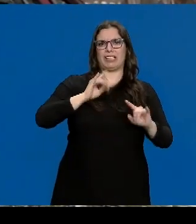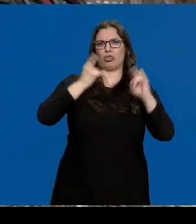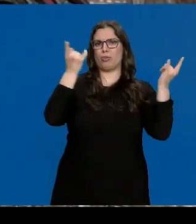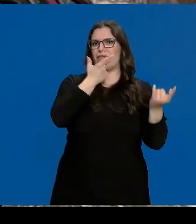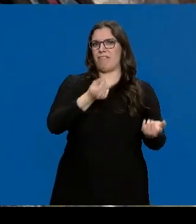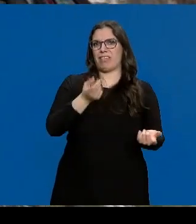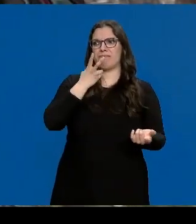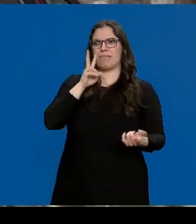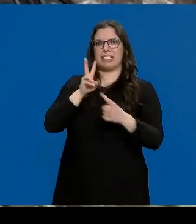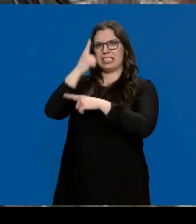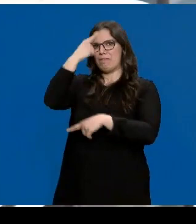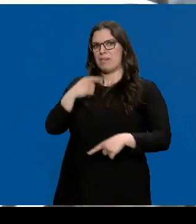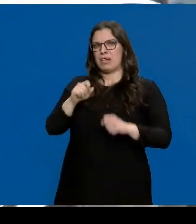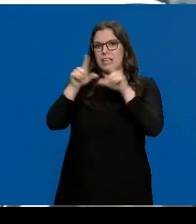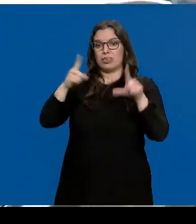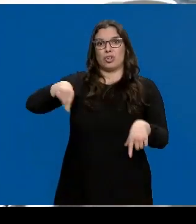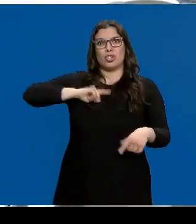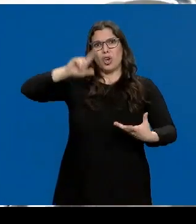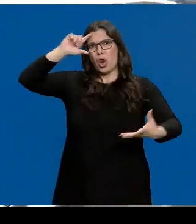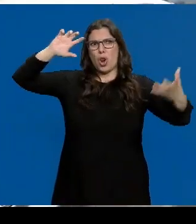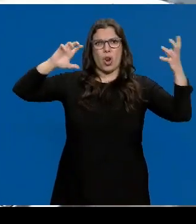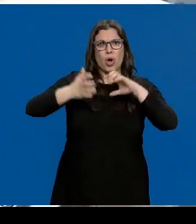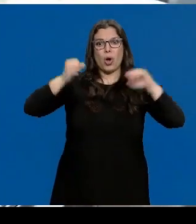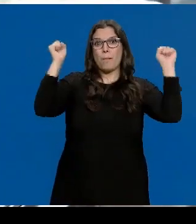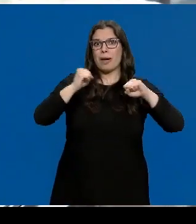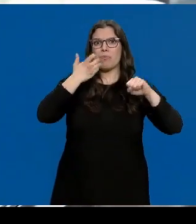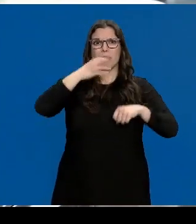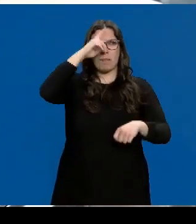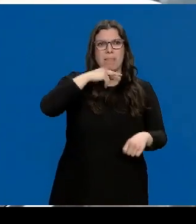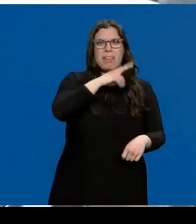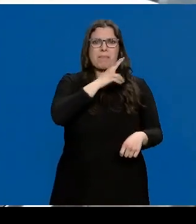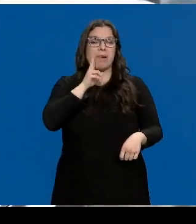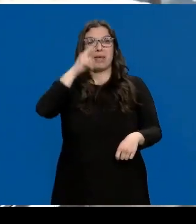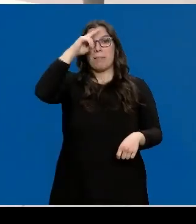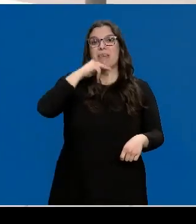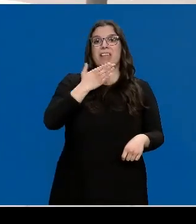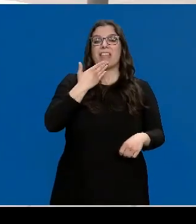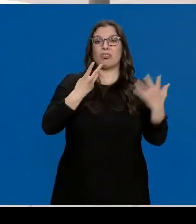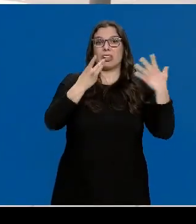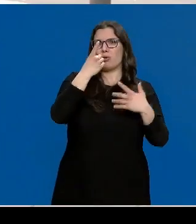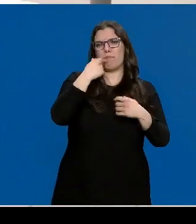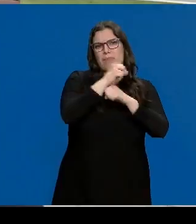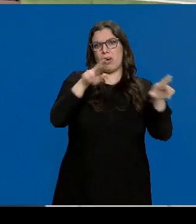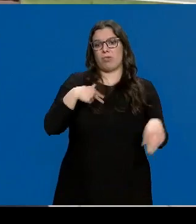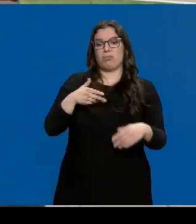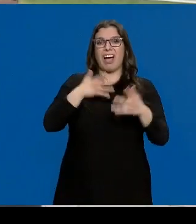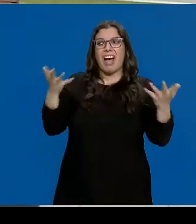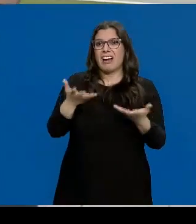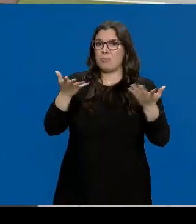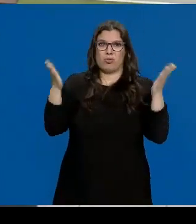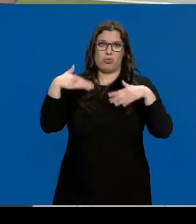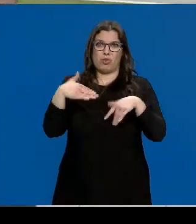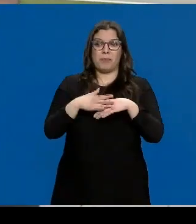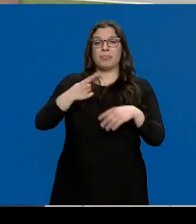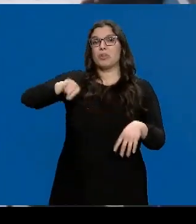estas imágenes. Nos estamos volviendo locos y la gente mayor, como mi padre y mi madre, mi padre que tiene 81 años, peor. El ánimo está muy bajito. Pienso que